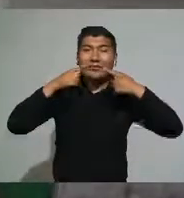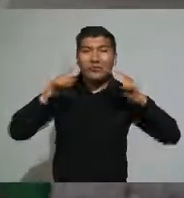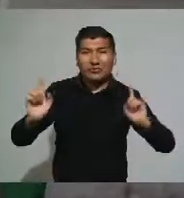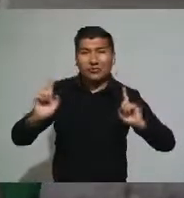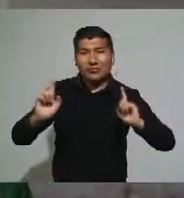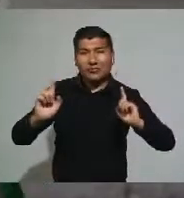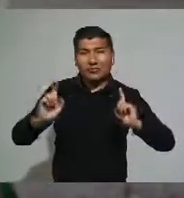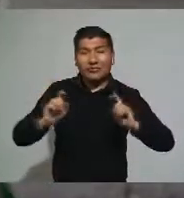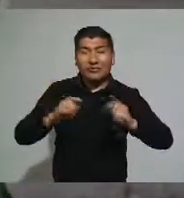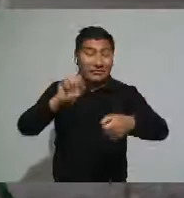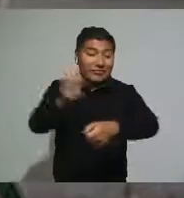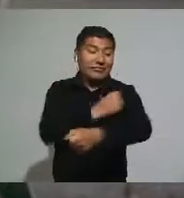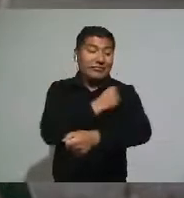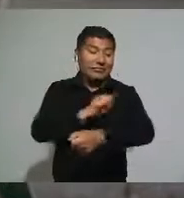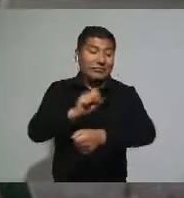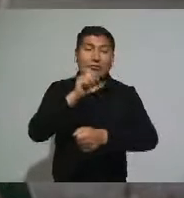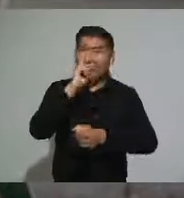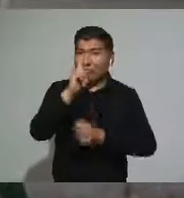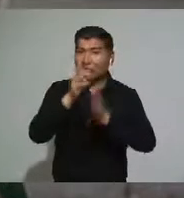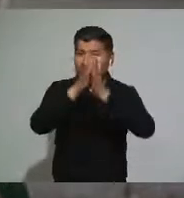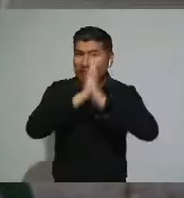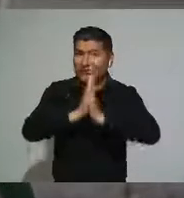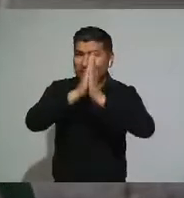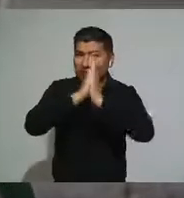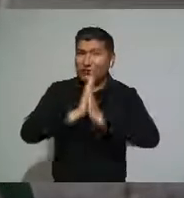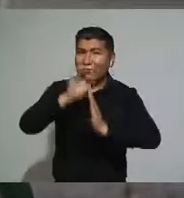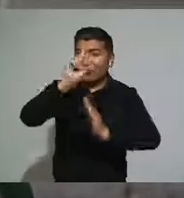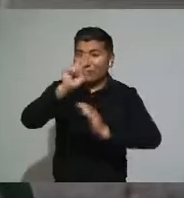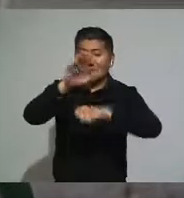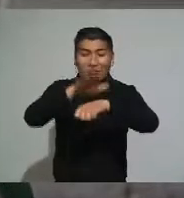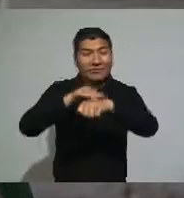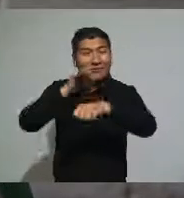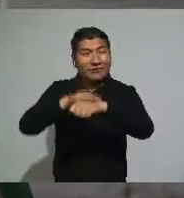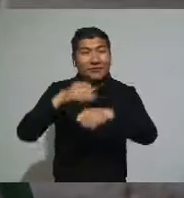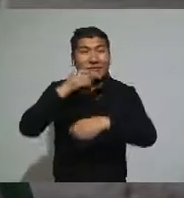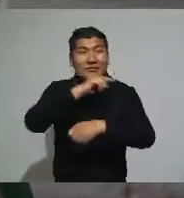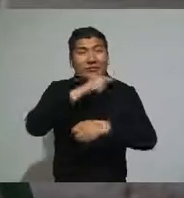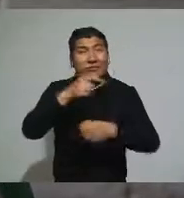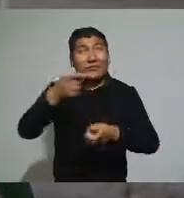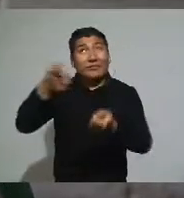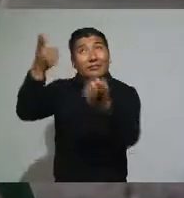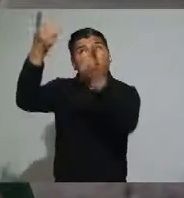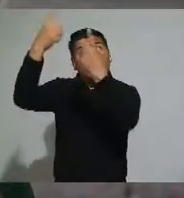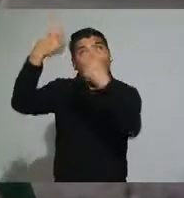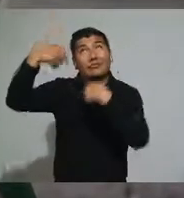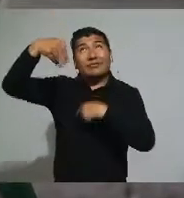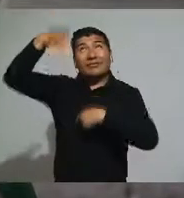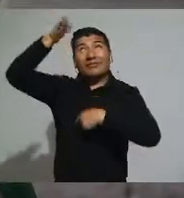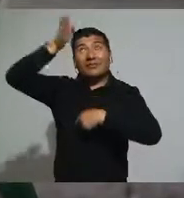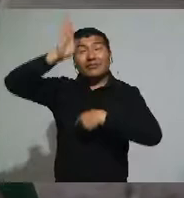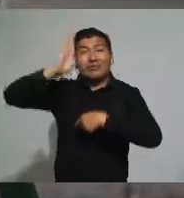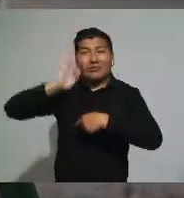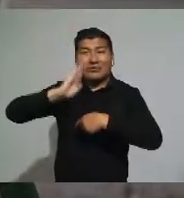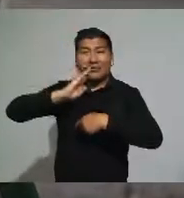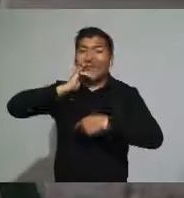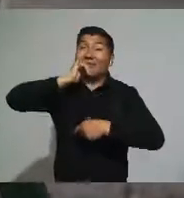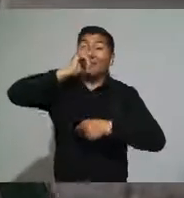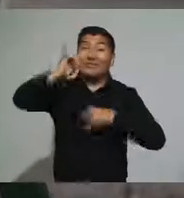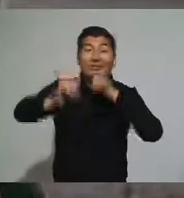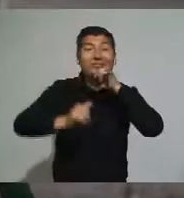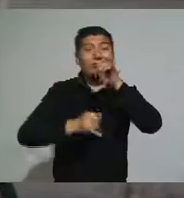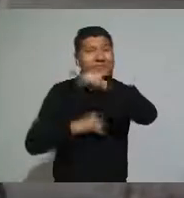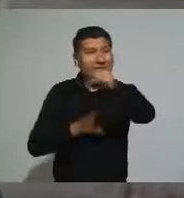el Salmo es una oración, una invocación para que venga y descienda Dios. Griten de